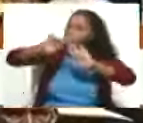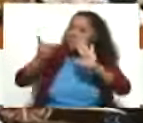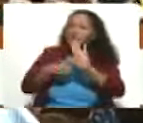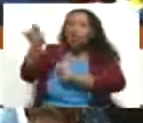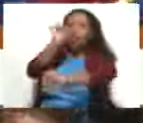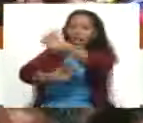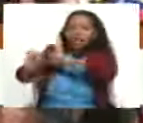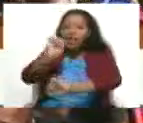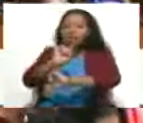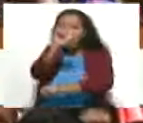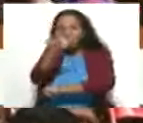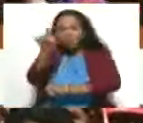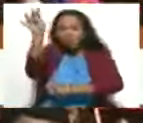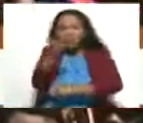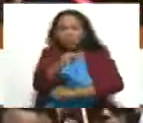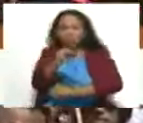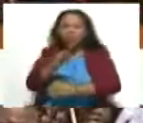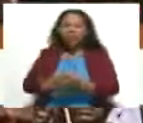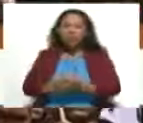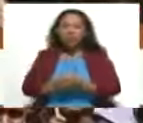del Esequibo.